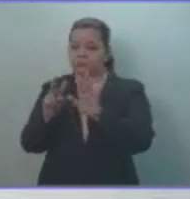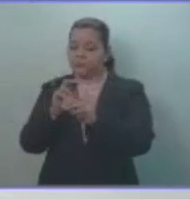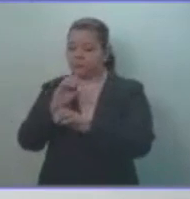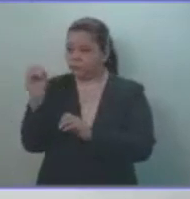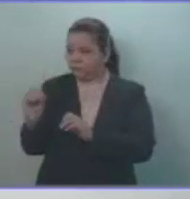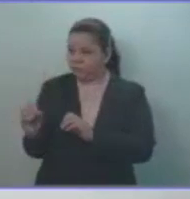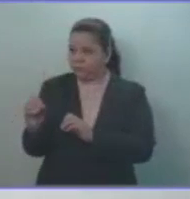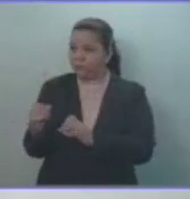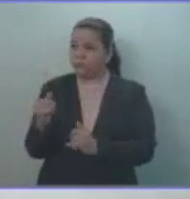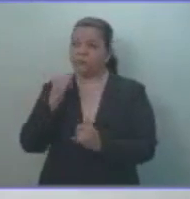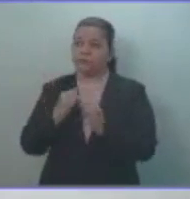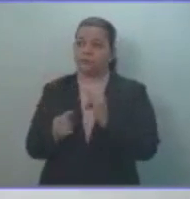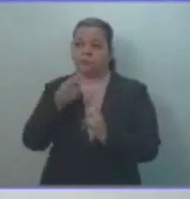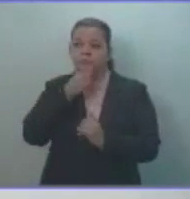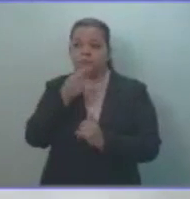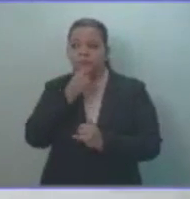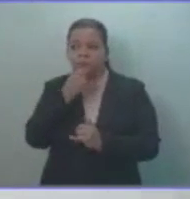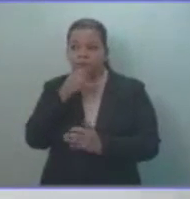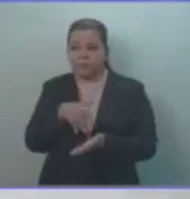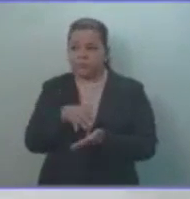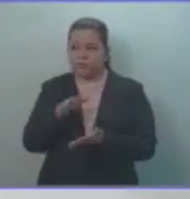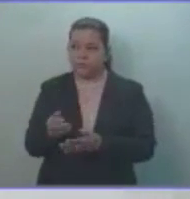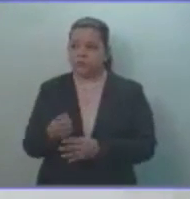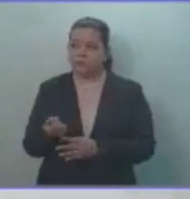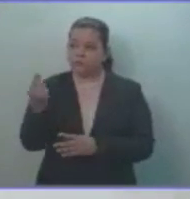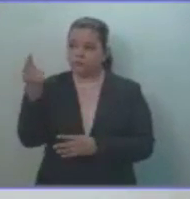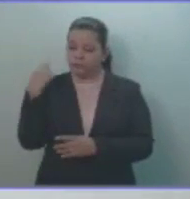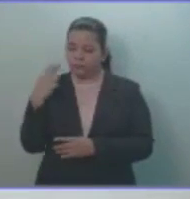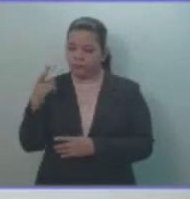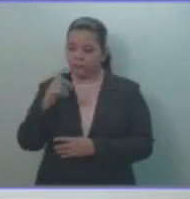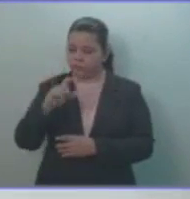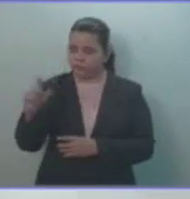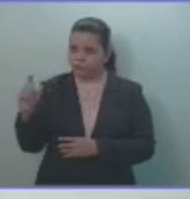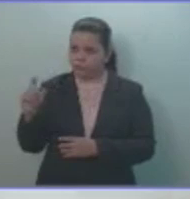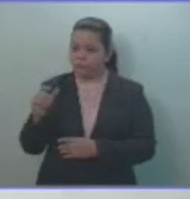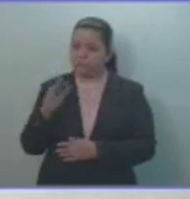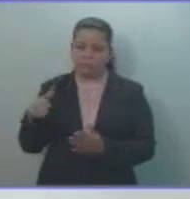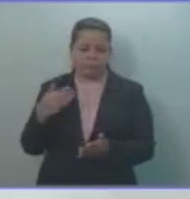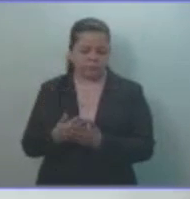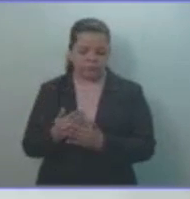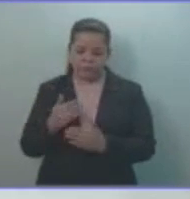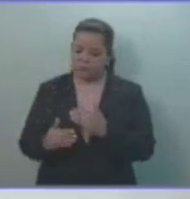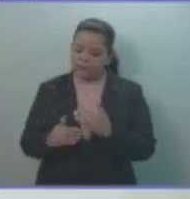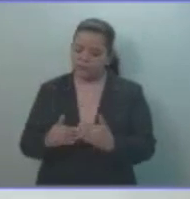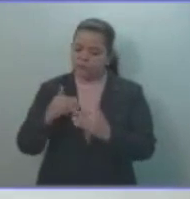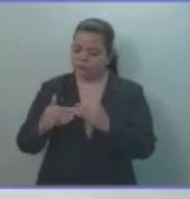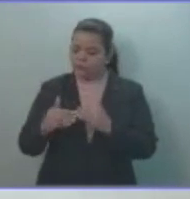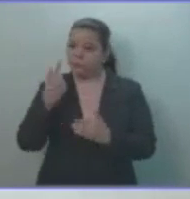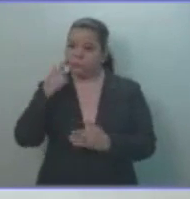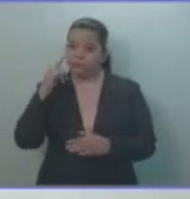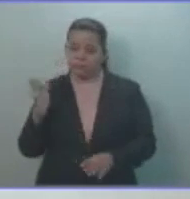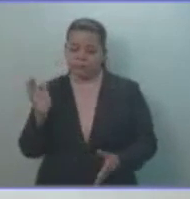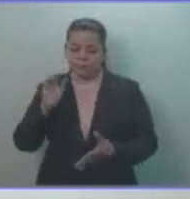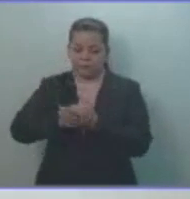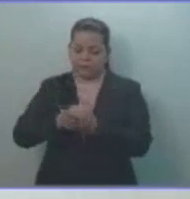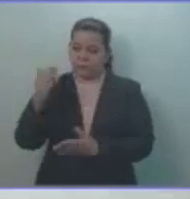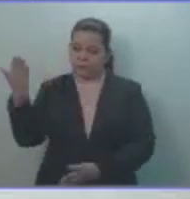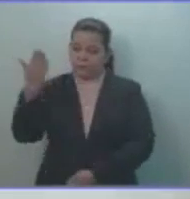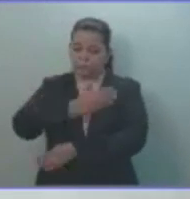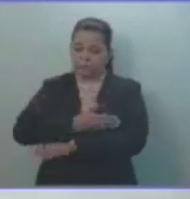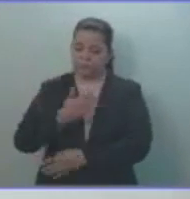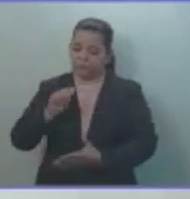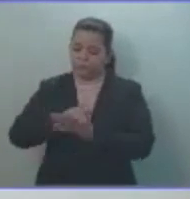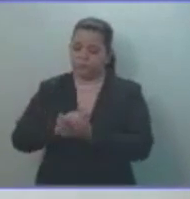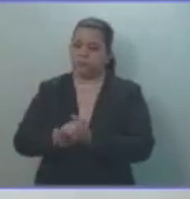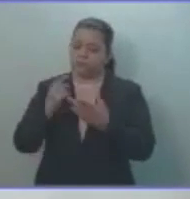2.7% en el último informe de gasto público de hace 2 semanas. Y los procesos regionales como Unión Aduanera reafirman el impulso a